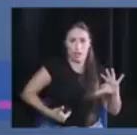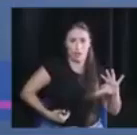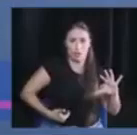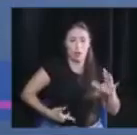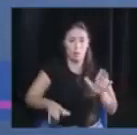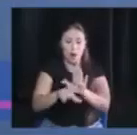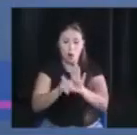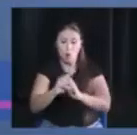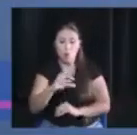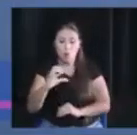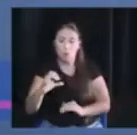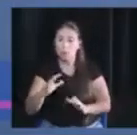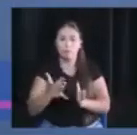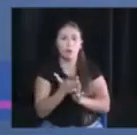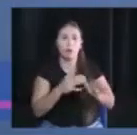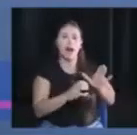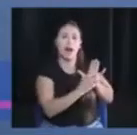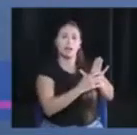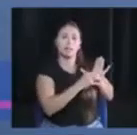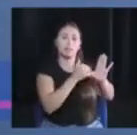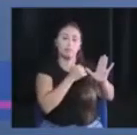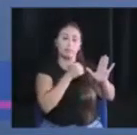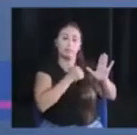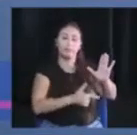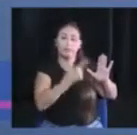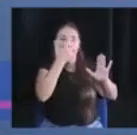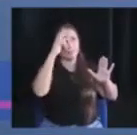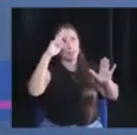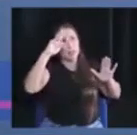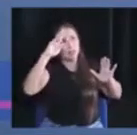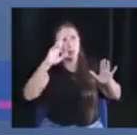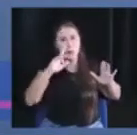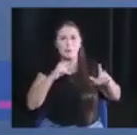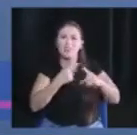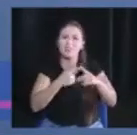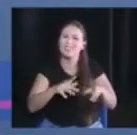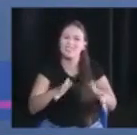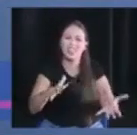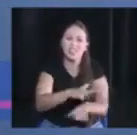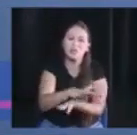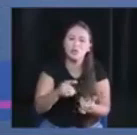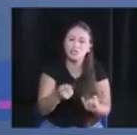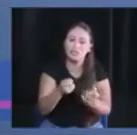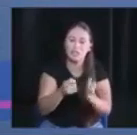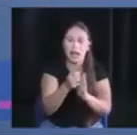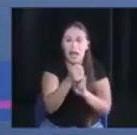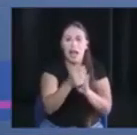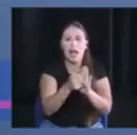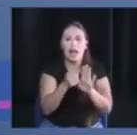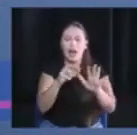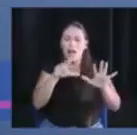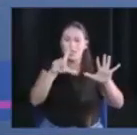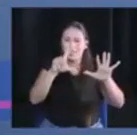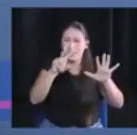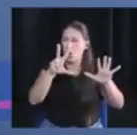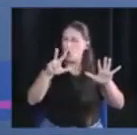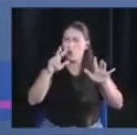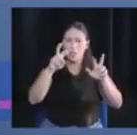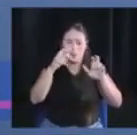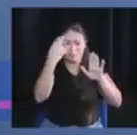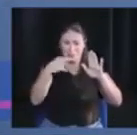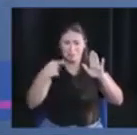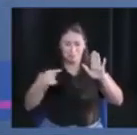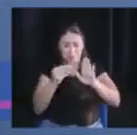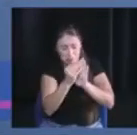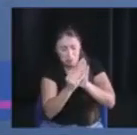a un dispositivo constitucional razonable, pero no para estas cosas, no para 7, 8 temas distintos, no para